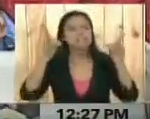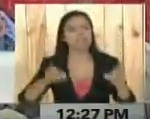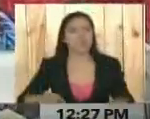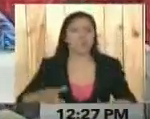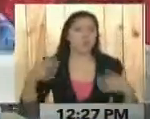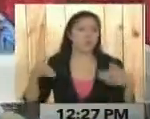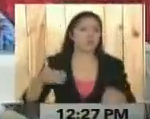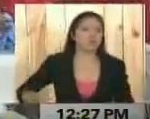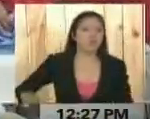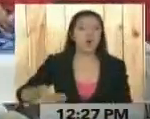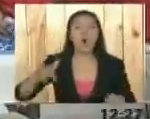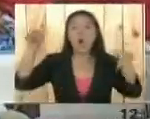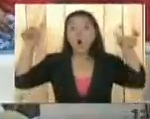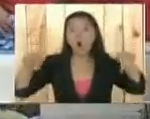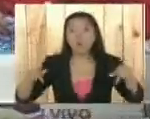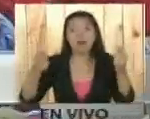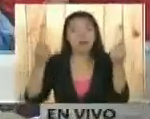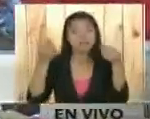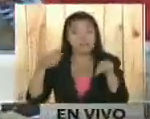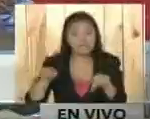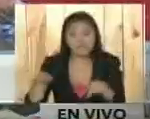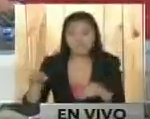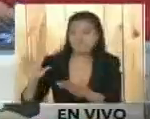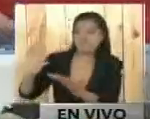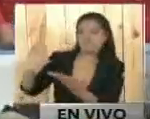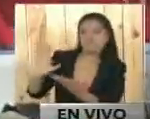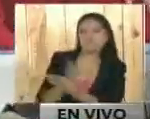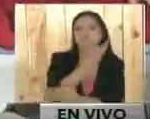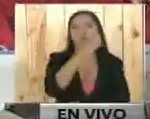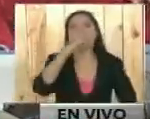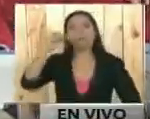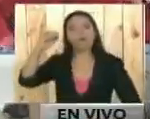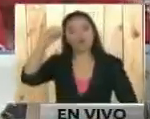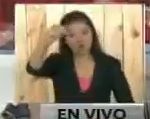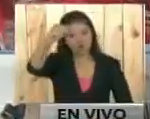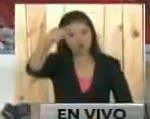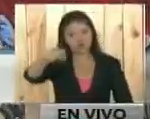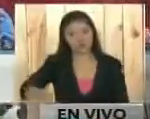hoy van a intentar destituir al presidente Maduro.